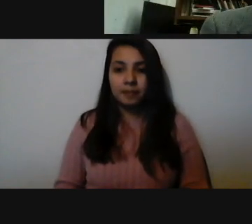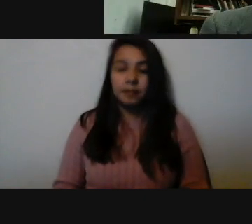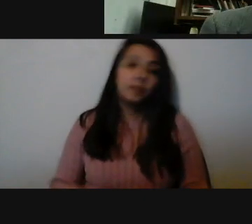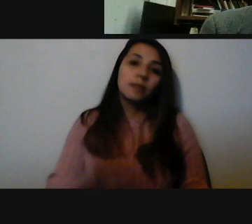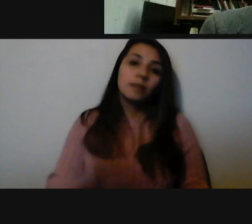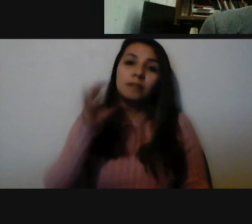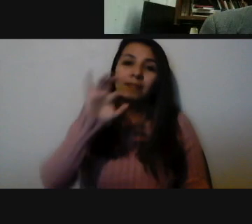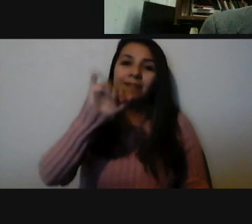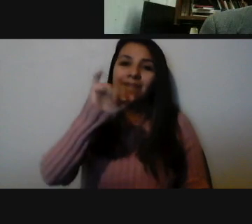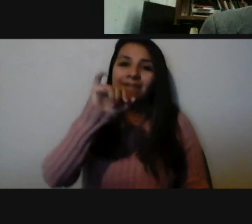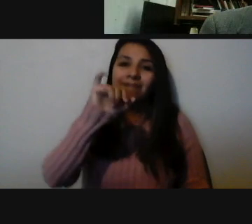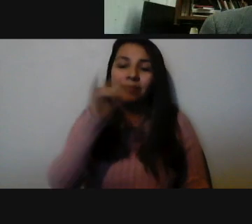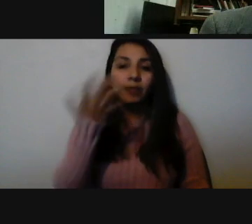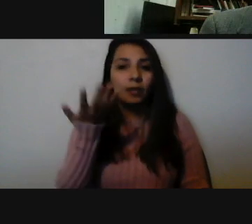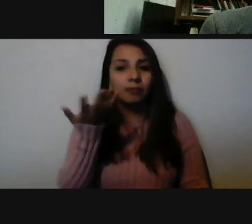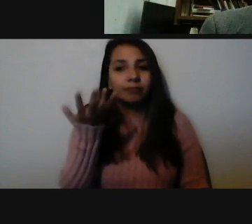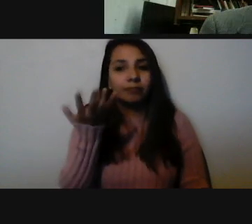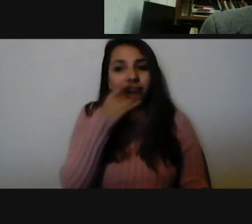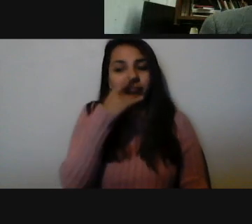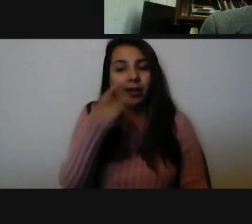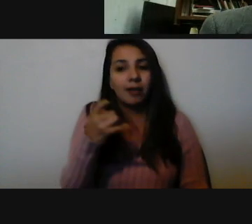Muy interesante eso.